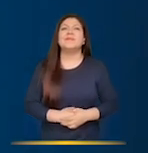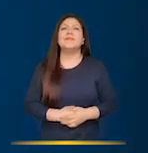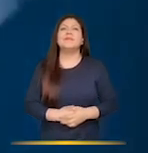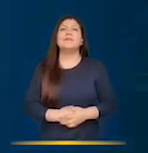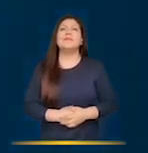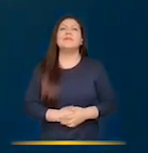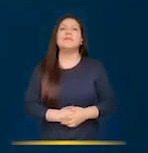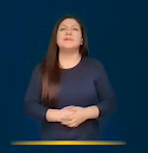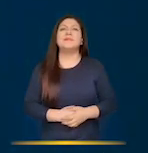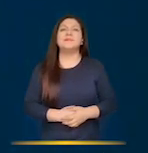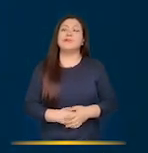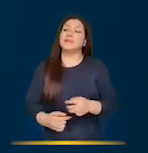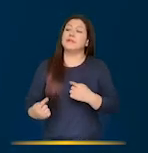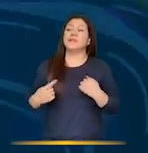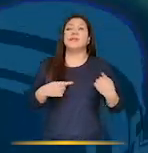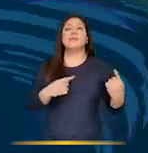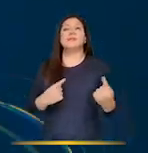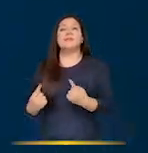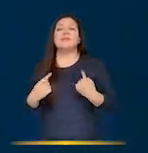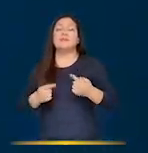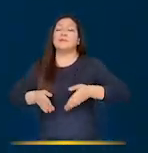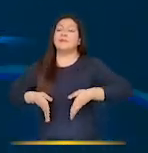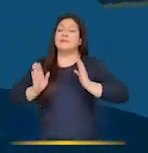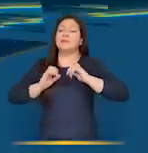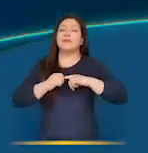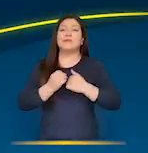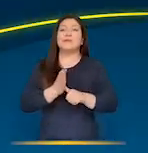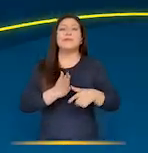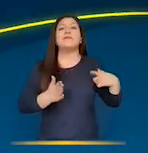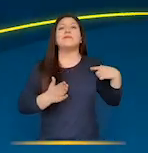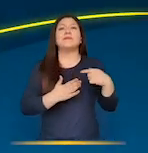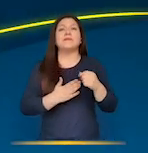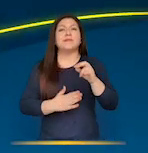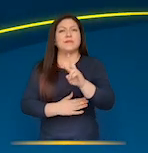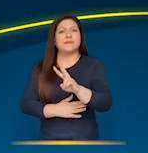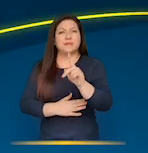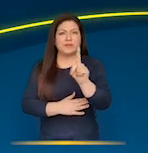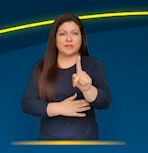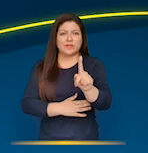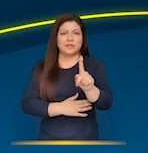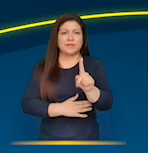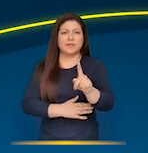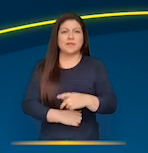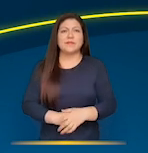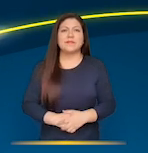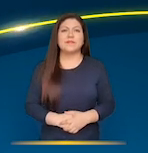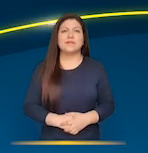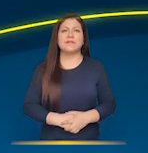Somos la registraduría del siglo XXI.